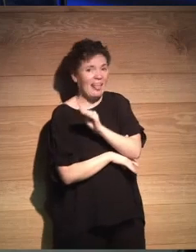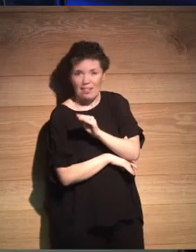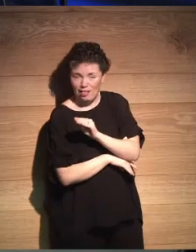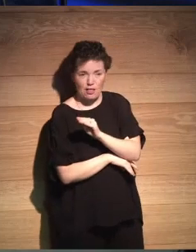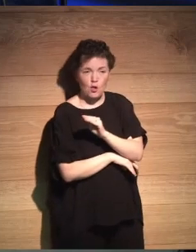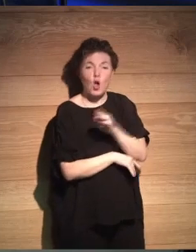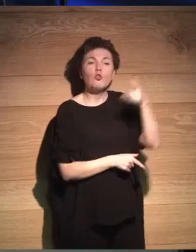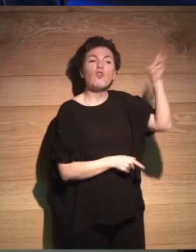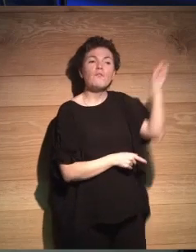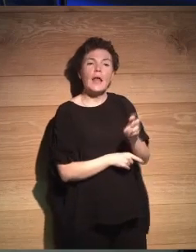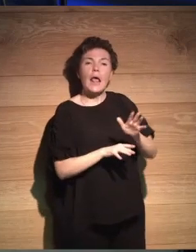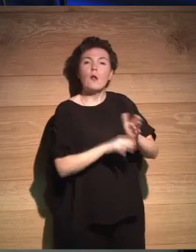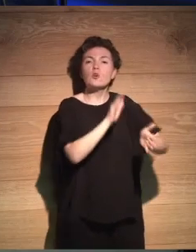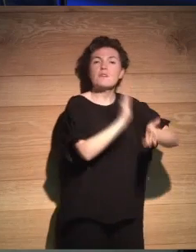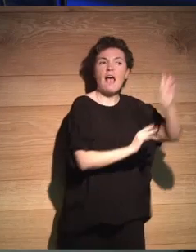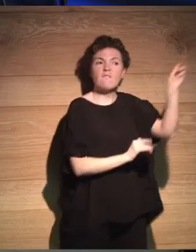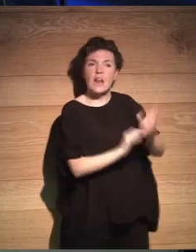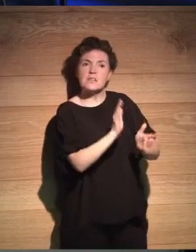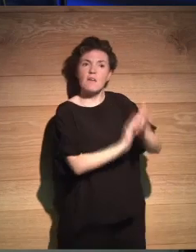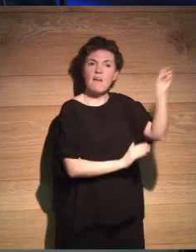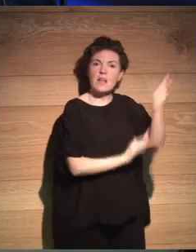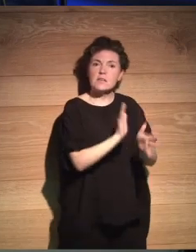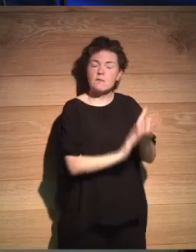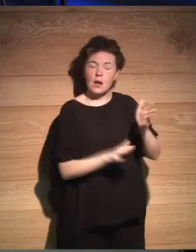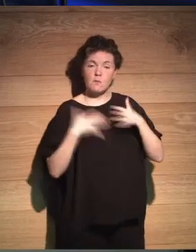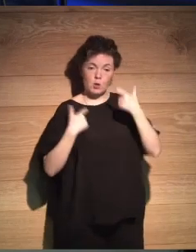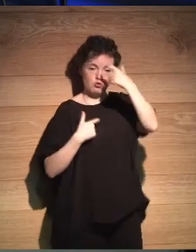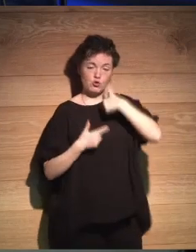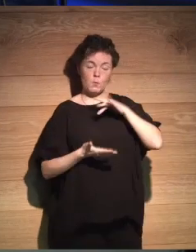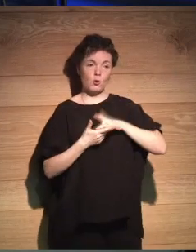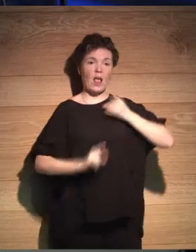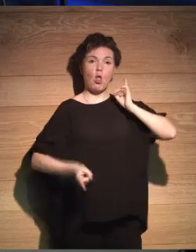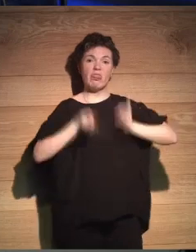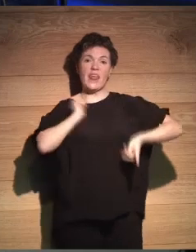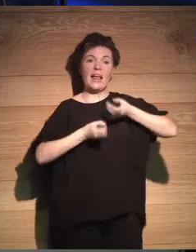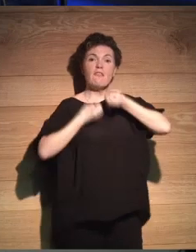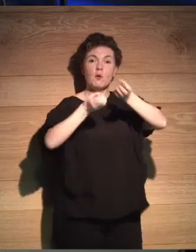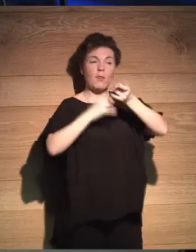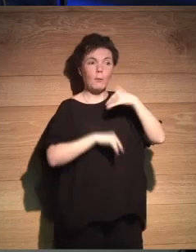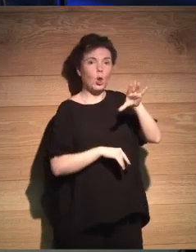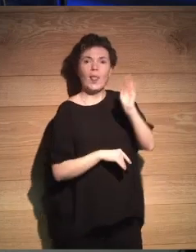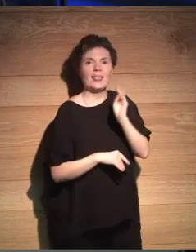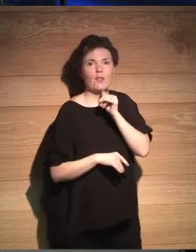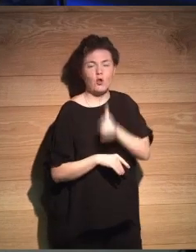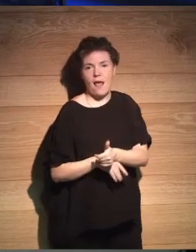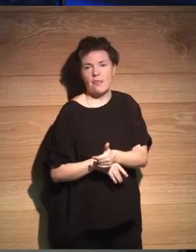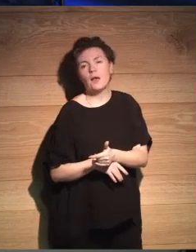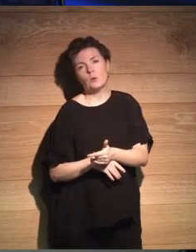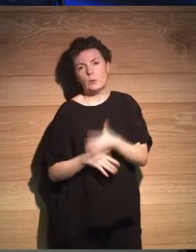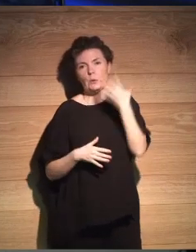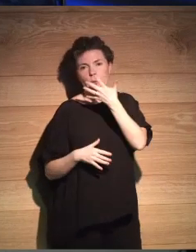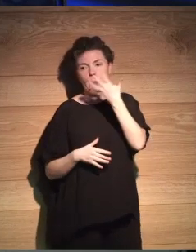de paso, y de repente tú teniendo que dirigir toda esa información y no entender. Además, Arturo